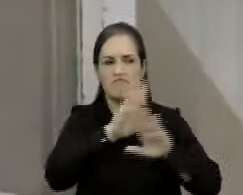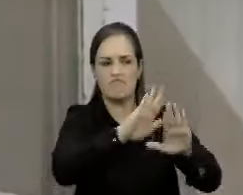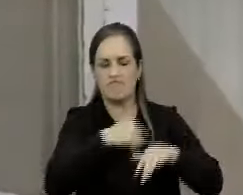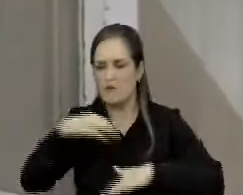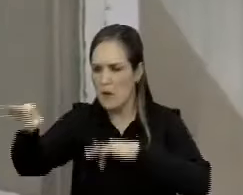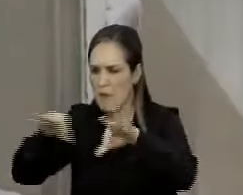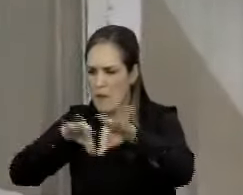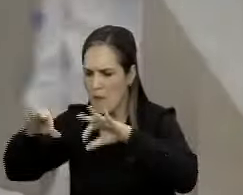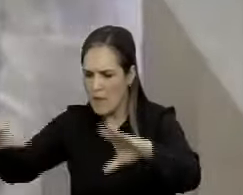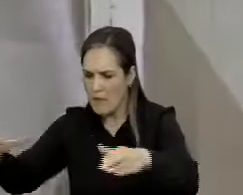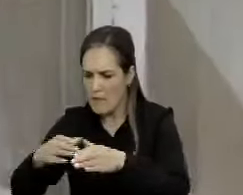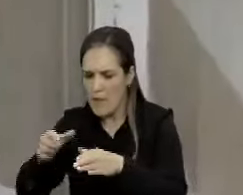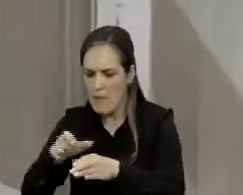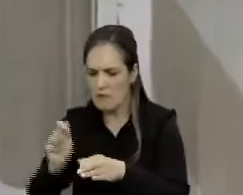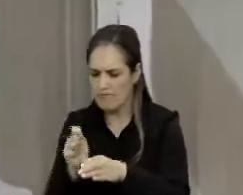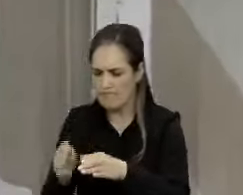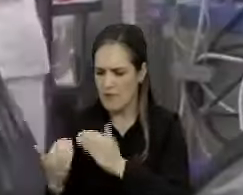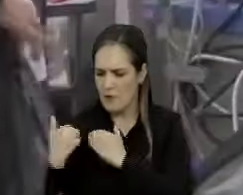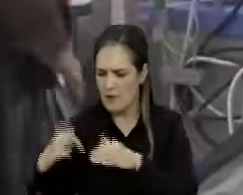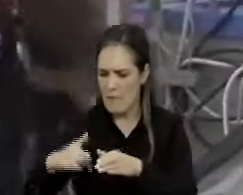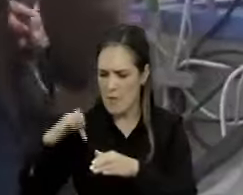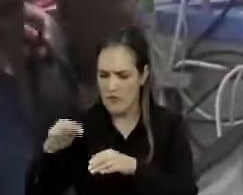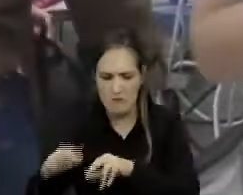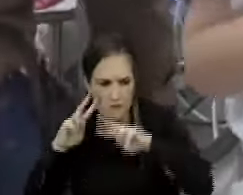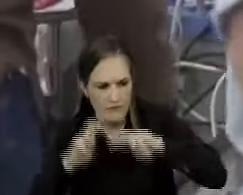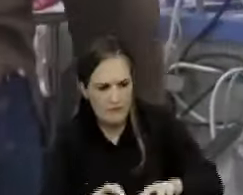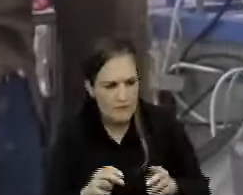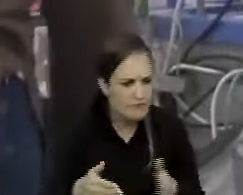Ruta del Dinero de la Salud, que buscará esclarecer hacia dónde se fueron estos recursos.